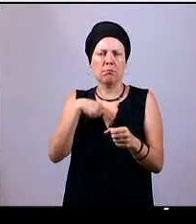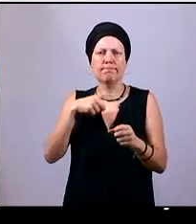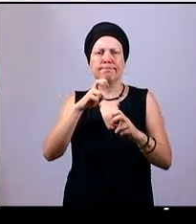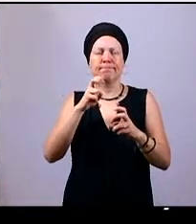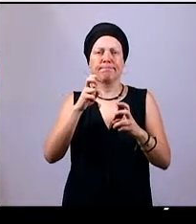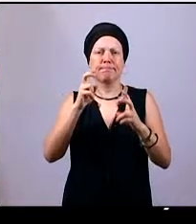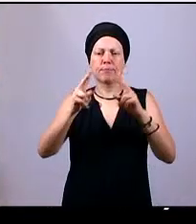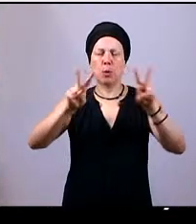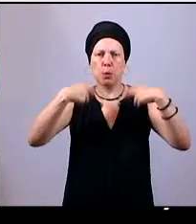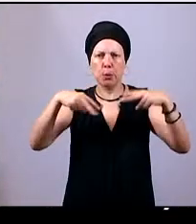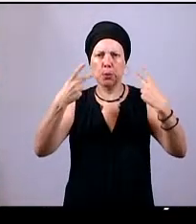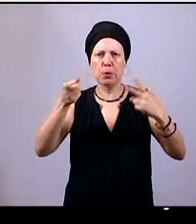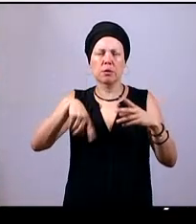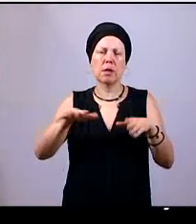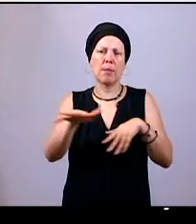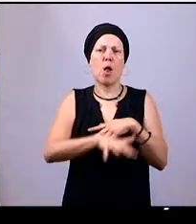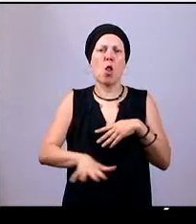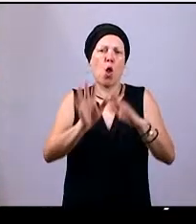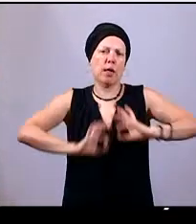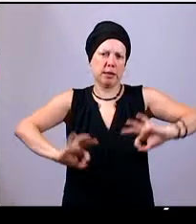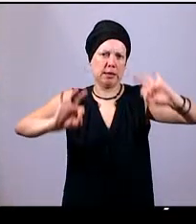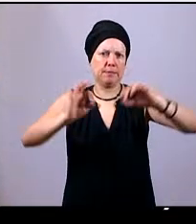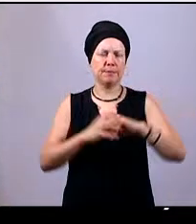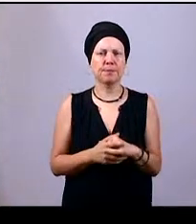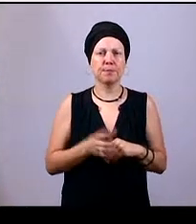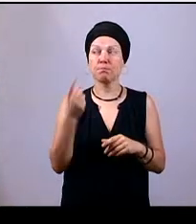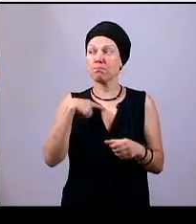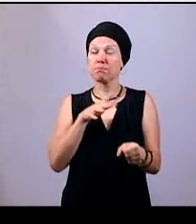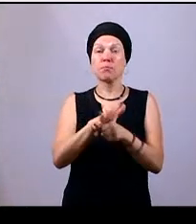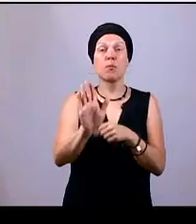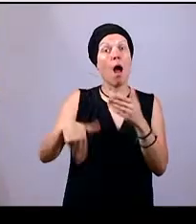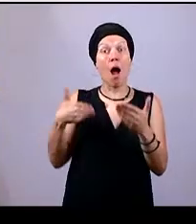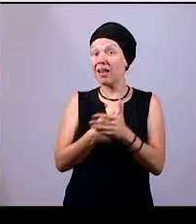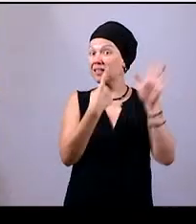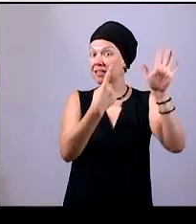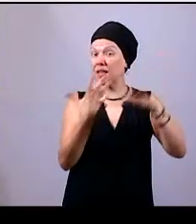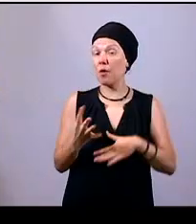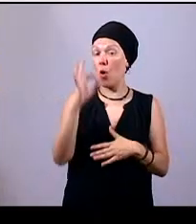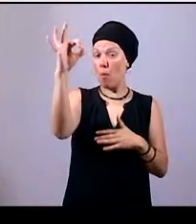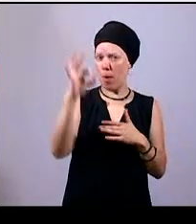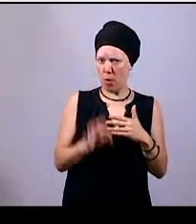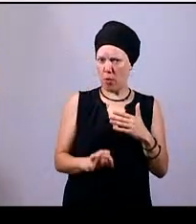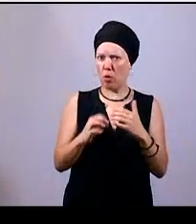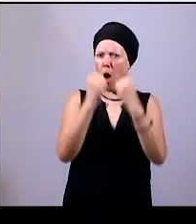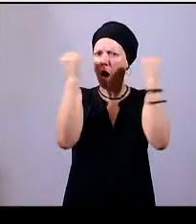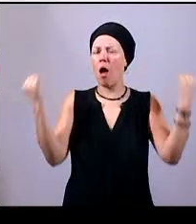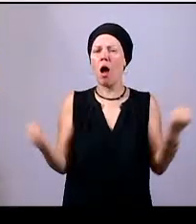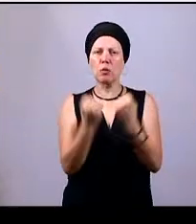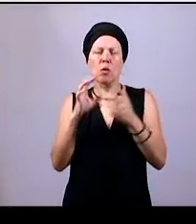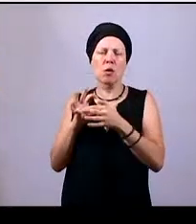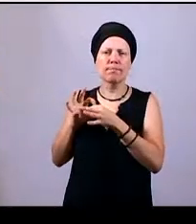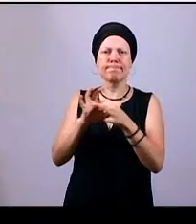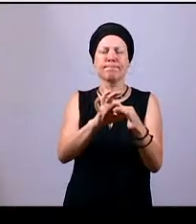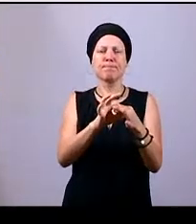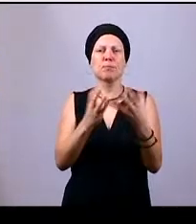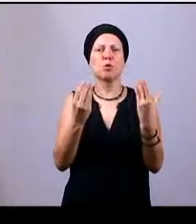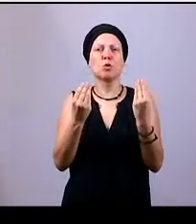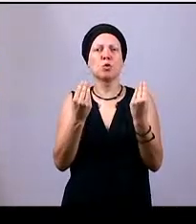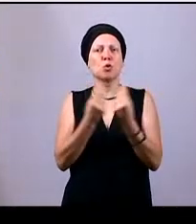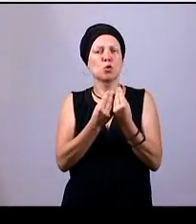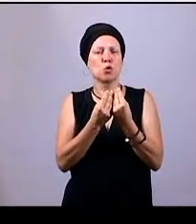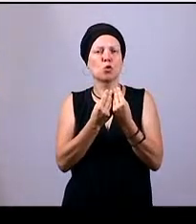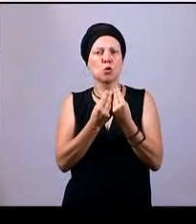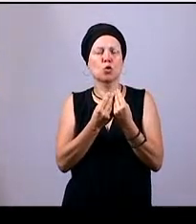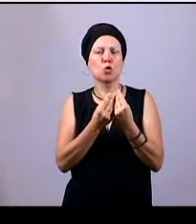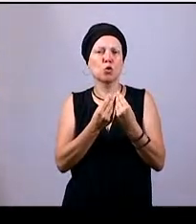y establecimientos singulares. Cubrirán hasta el 65% de las actuaciones relacionadas con la optimización